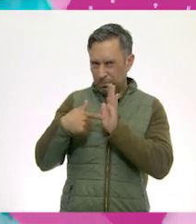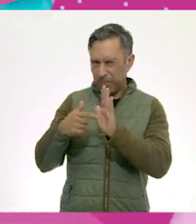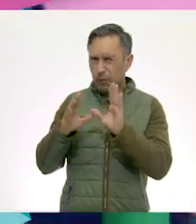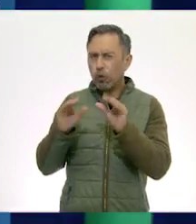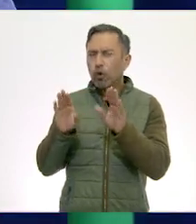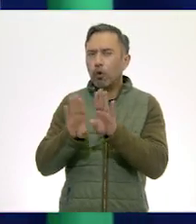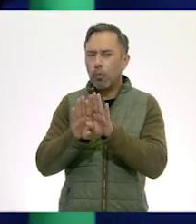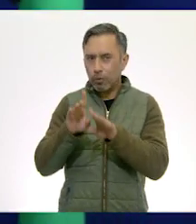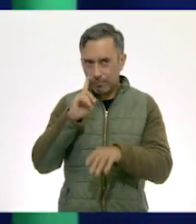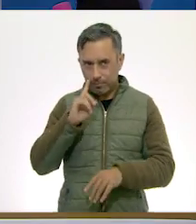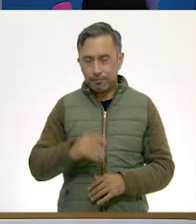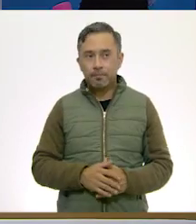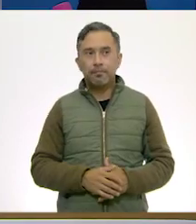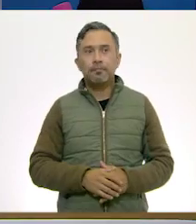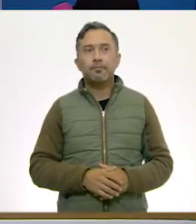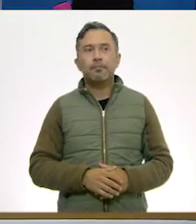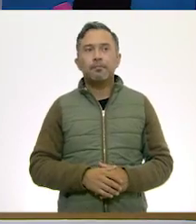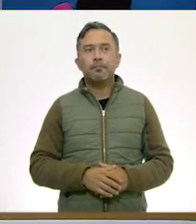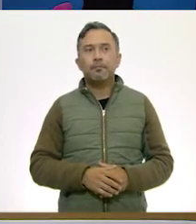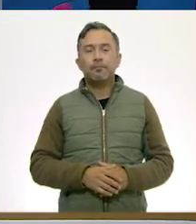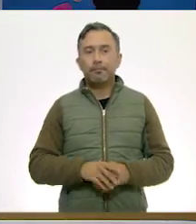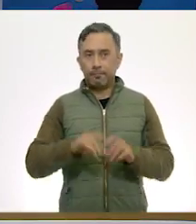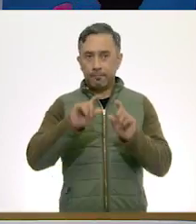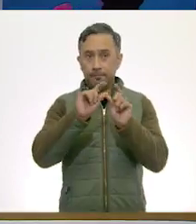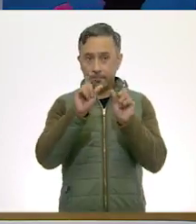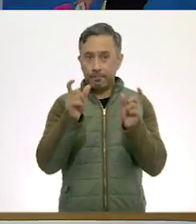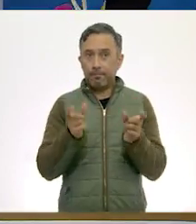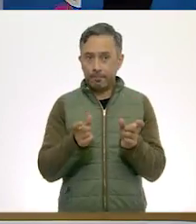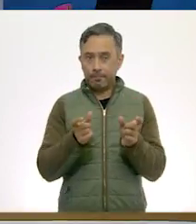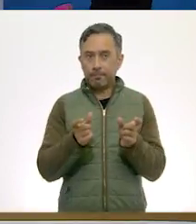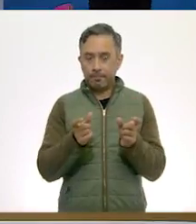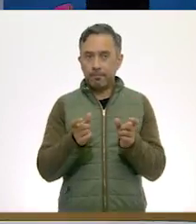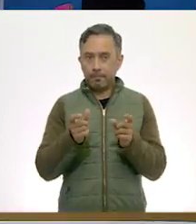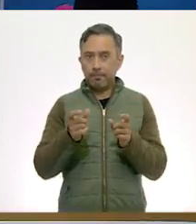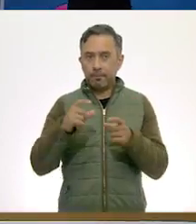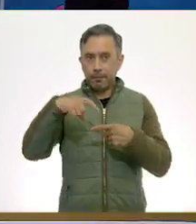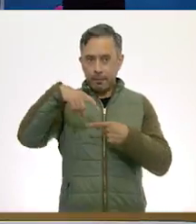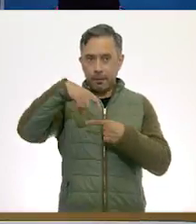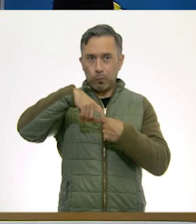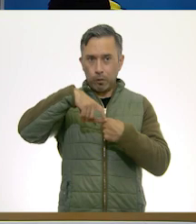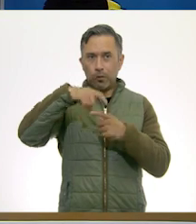estos dos Muchas gracias, maestra. transportadores y yo voy a utilizar el mío.